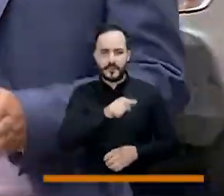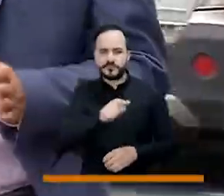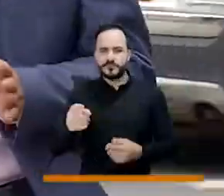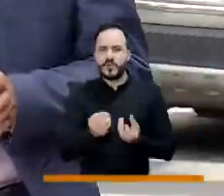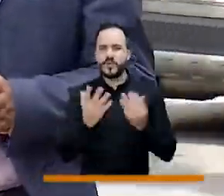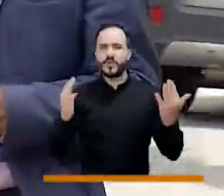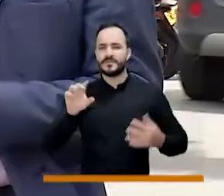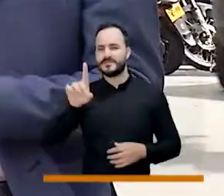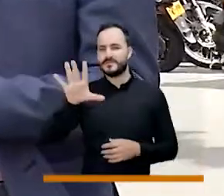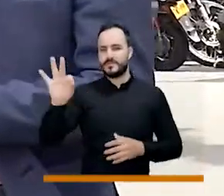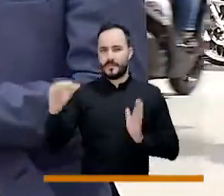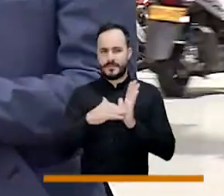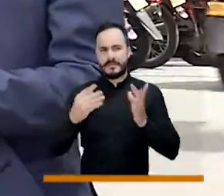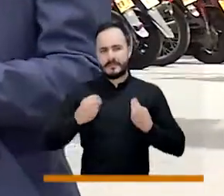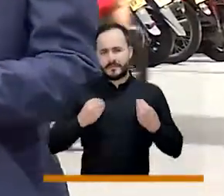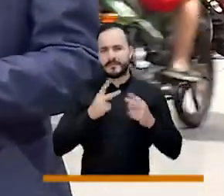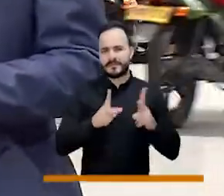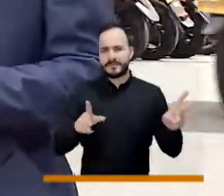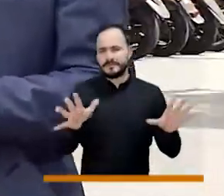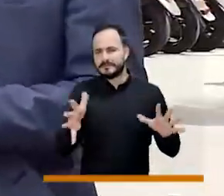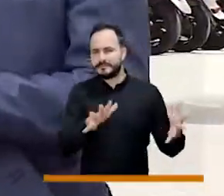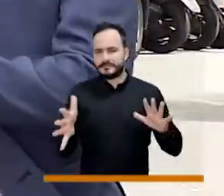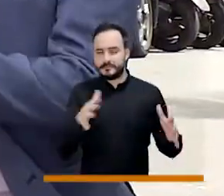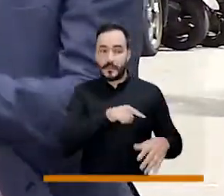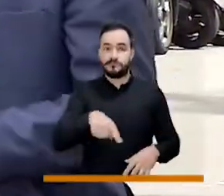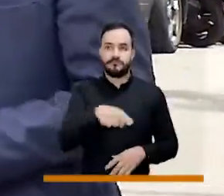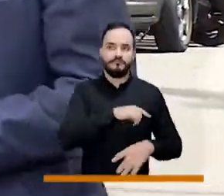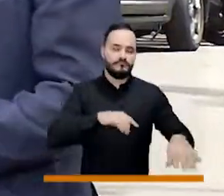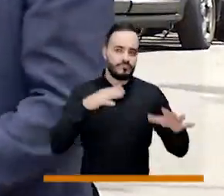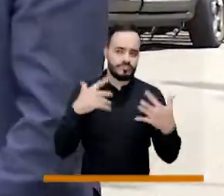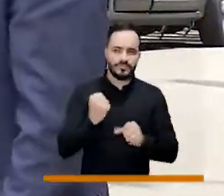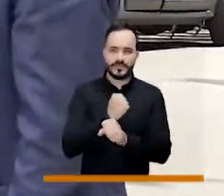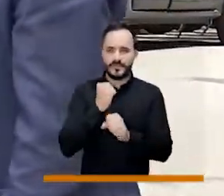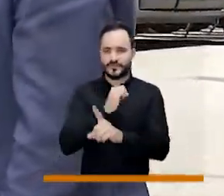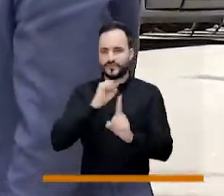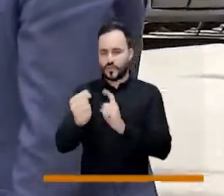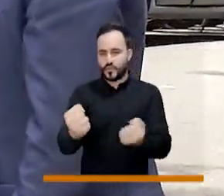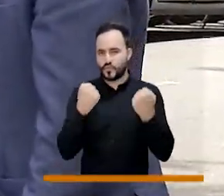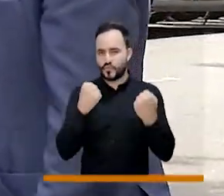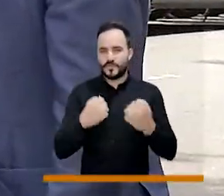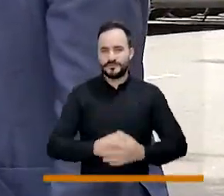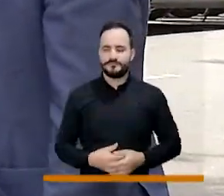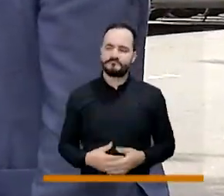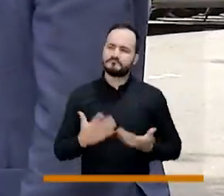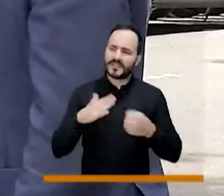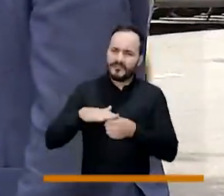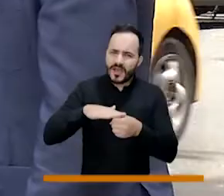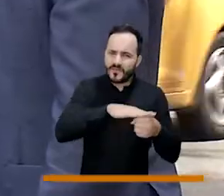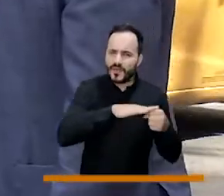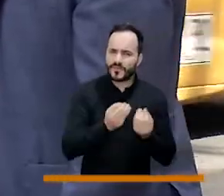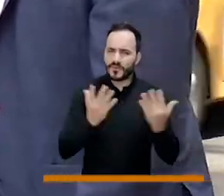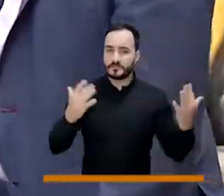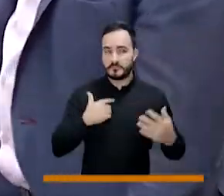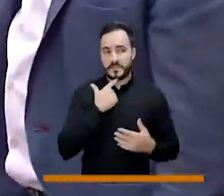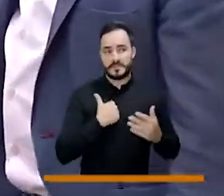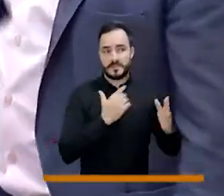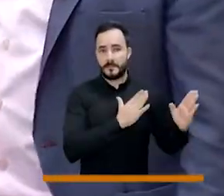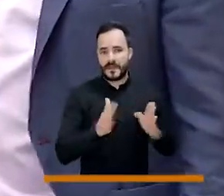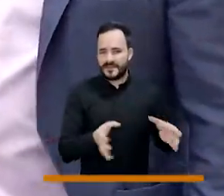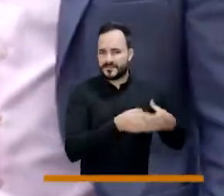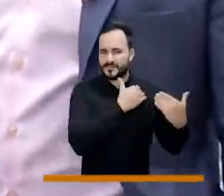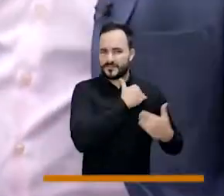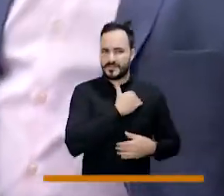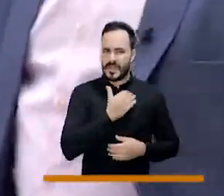más de 150 mil habitantes, muy dinámica y con mucho trabajo social. Oiga, ¿cuántos barrios tiene Castilla? Porque planeación dice que